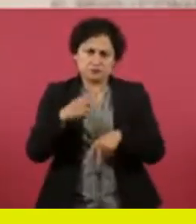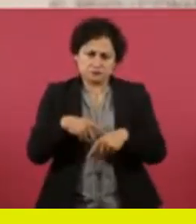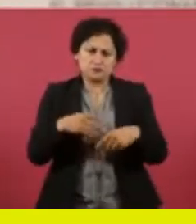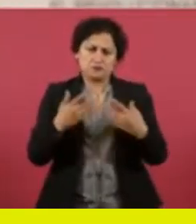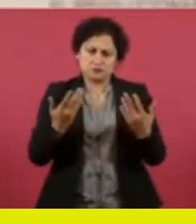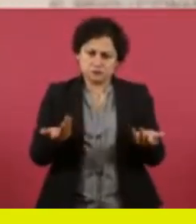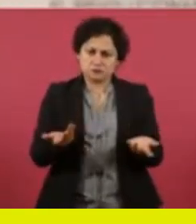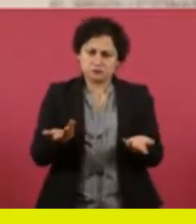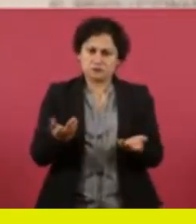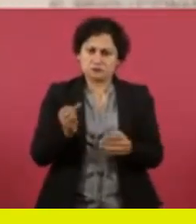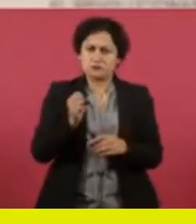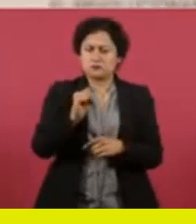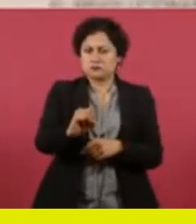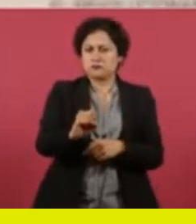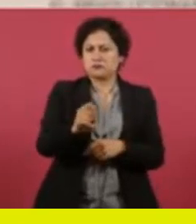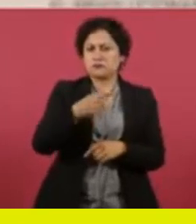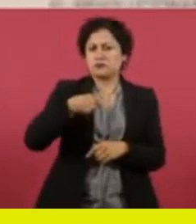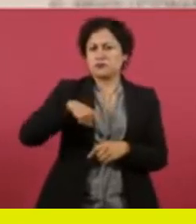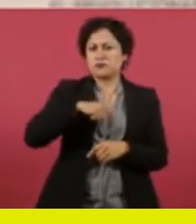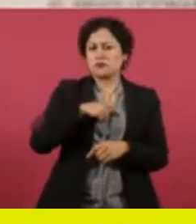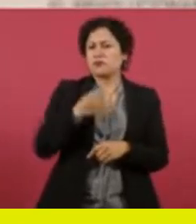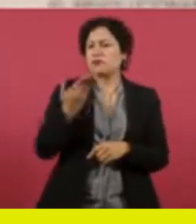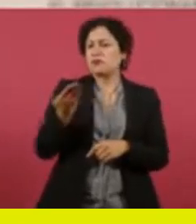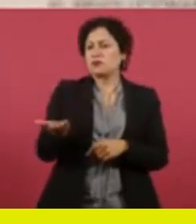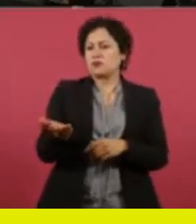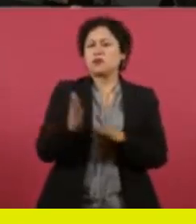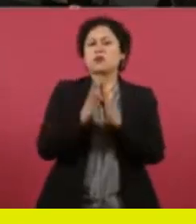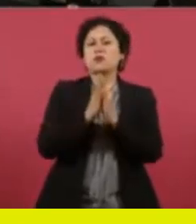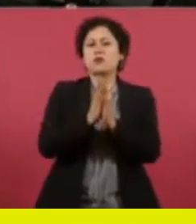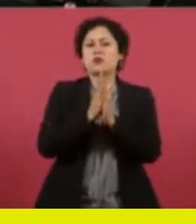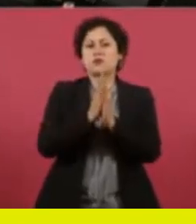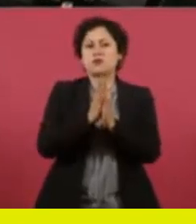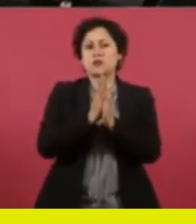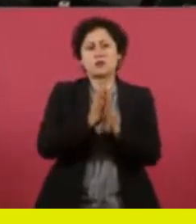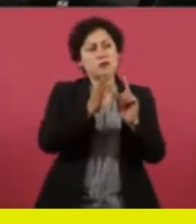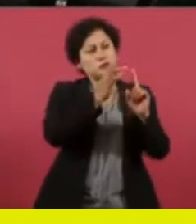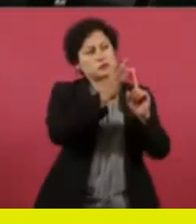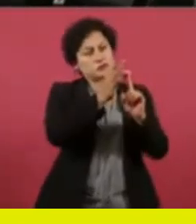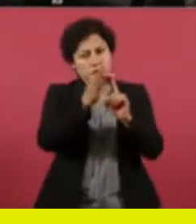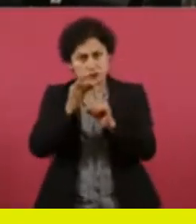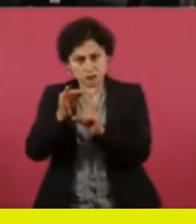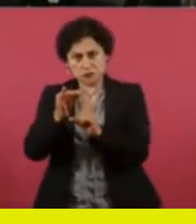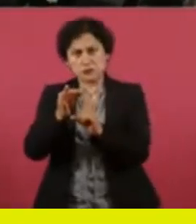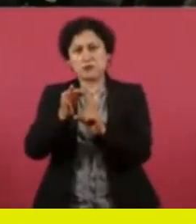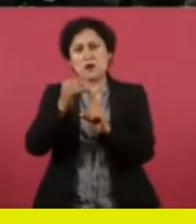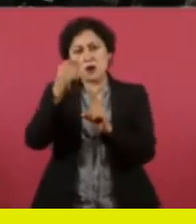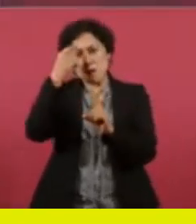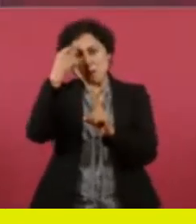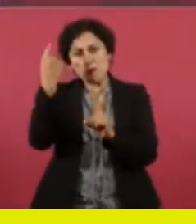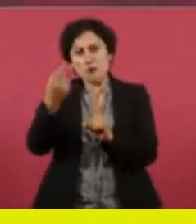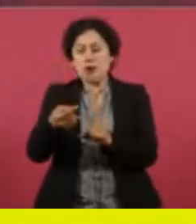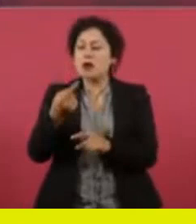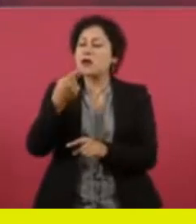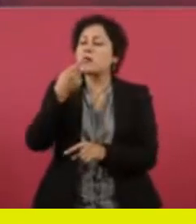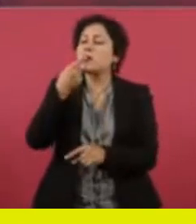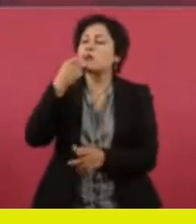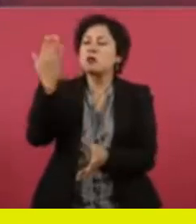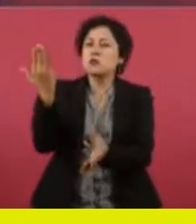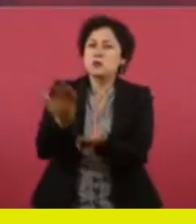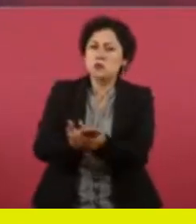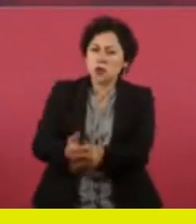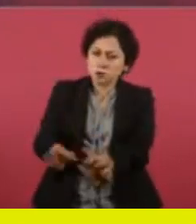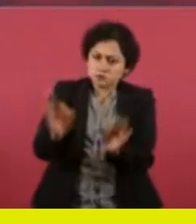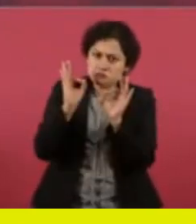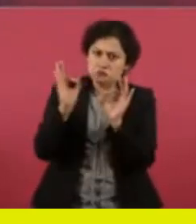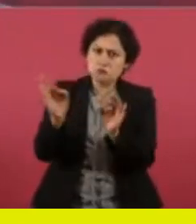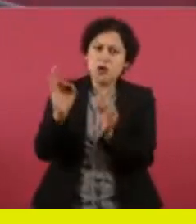le vamos a pedir a alguien que la lleve a comer unos buenos tacos, y sí, unos tamales